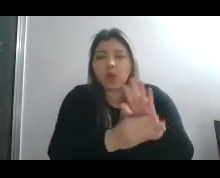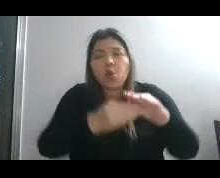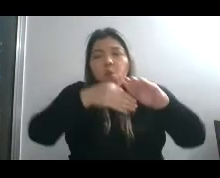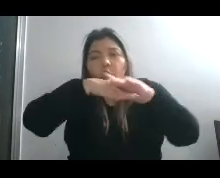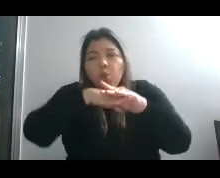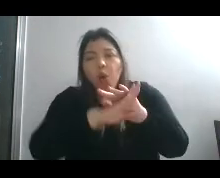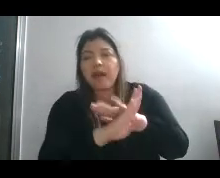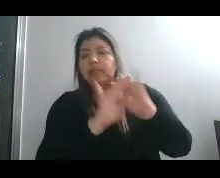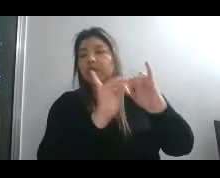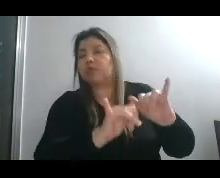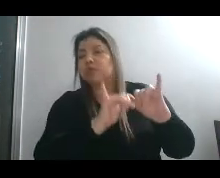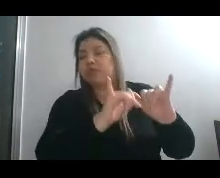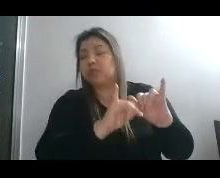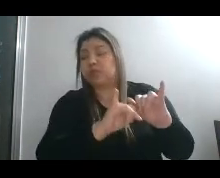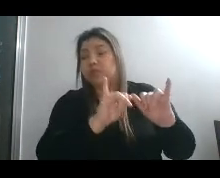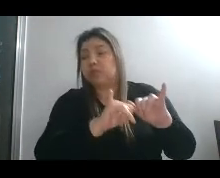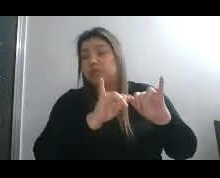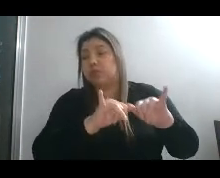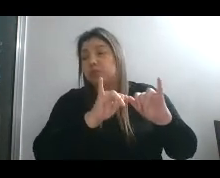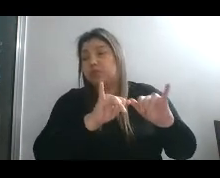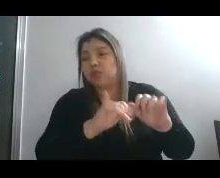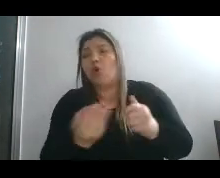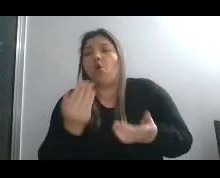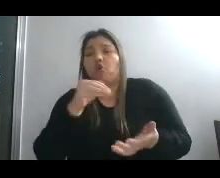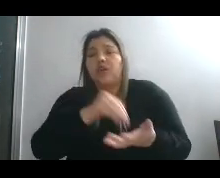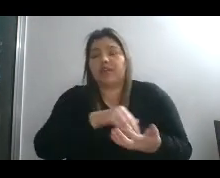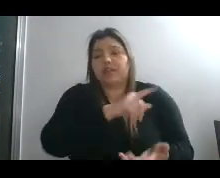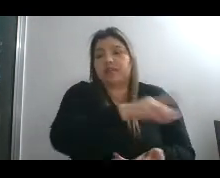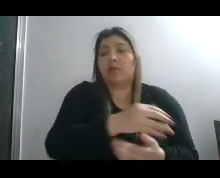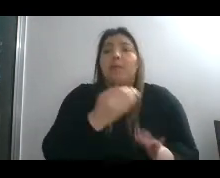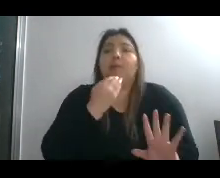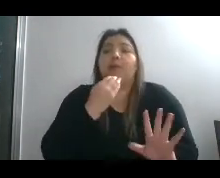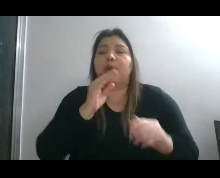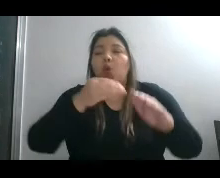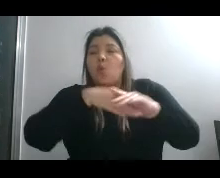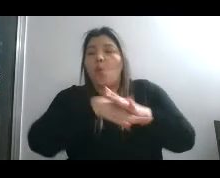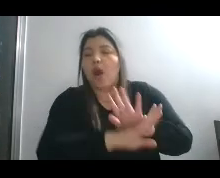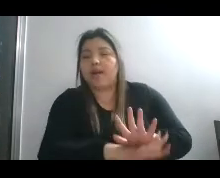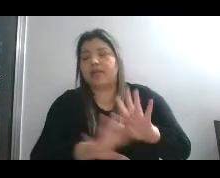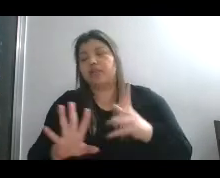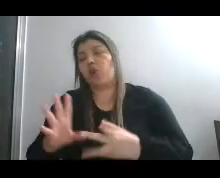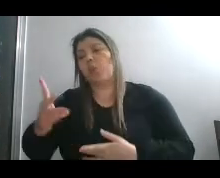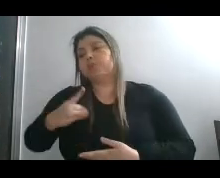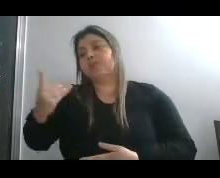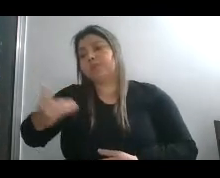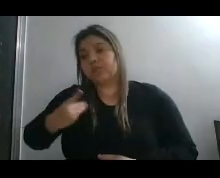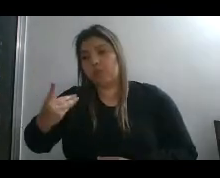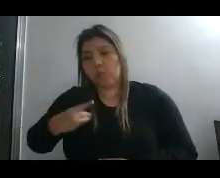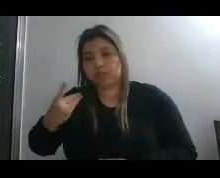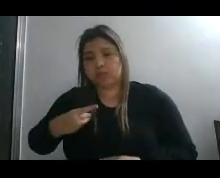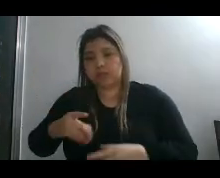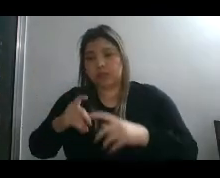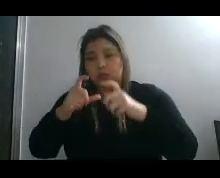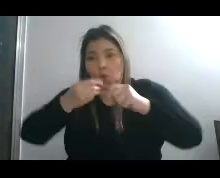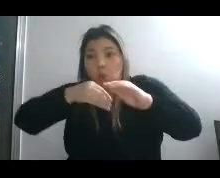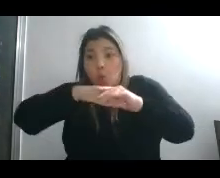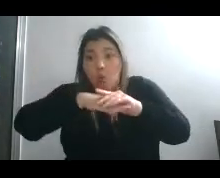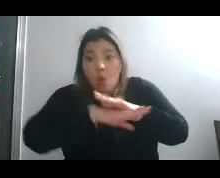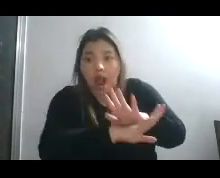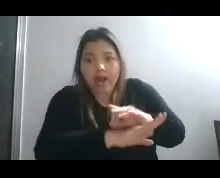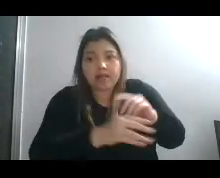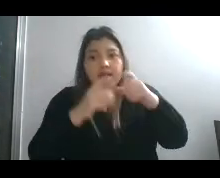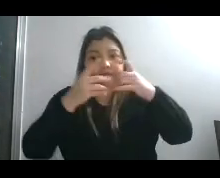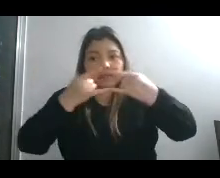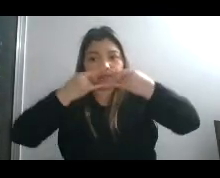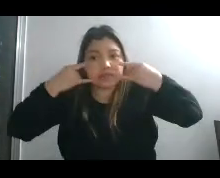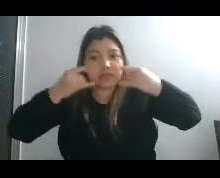lo puedas volver a poner. Entonces, por ejemplo, fuiste al cafetín a tomar el desayuno, si no tienes el tapabocas sucio, lo guardas,